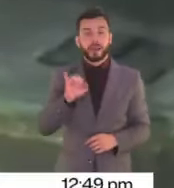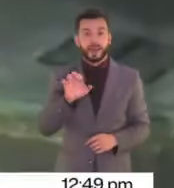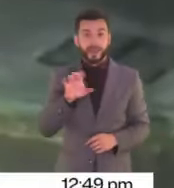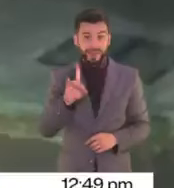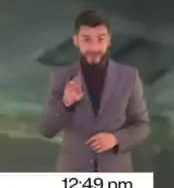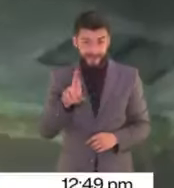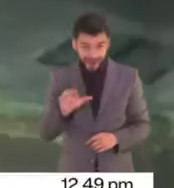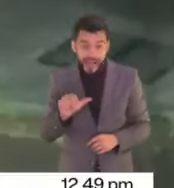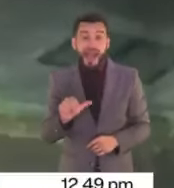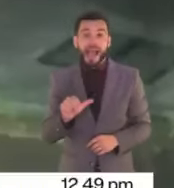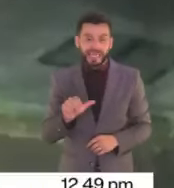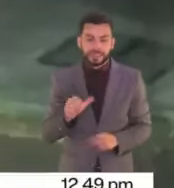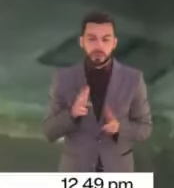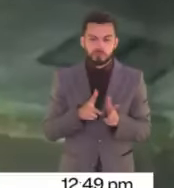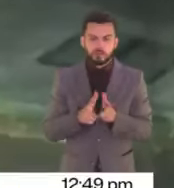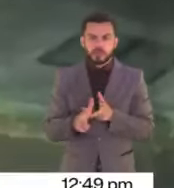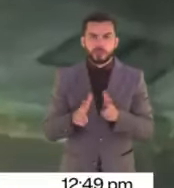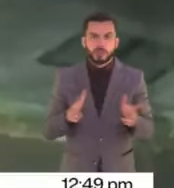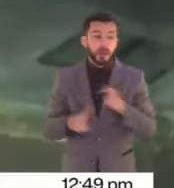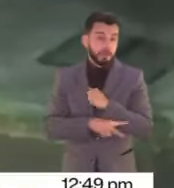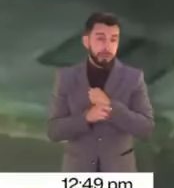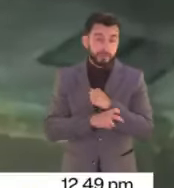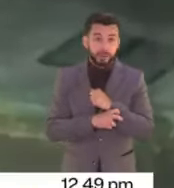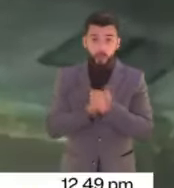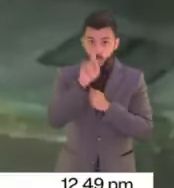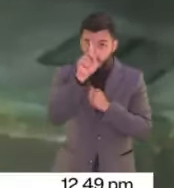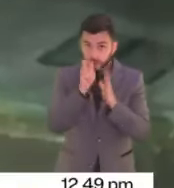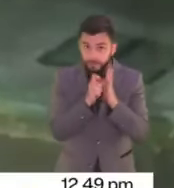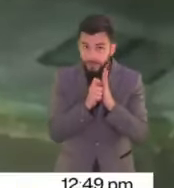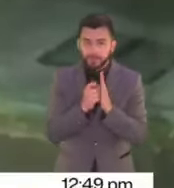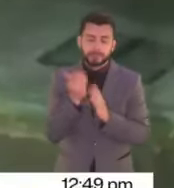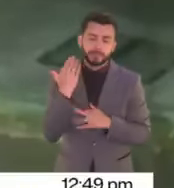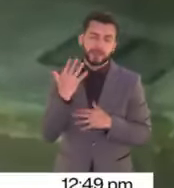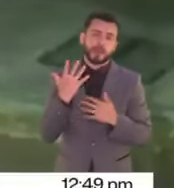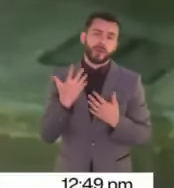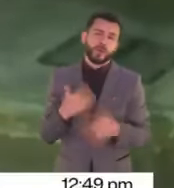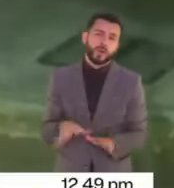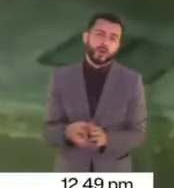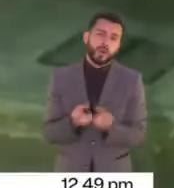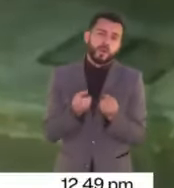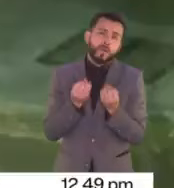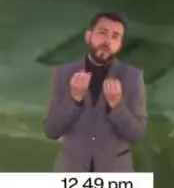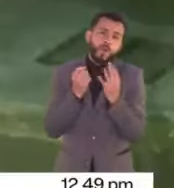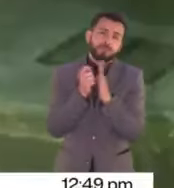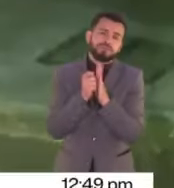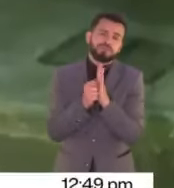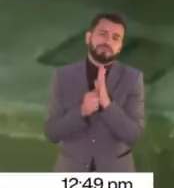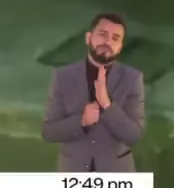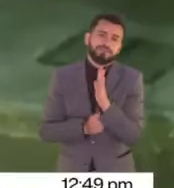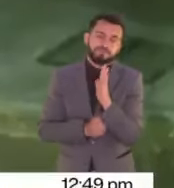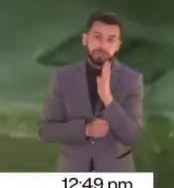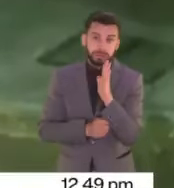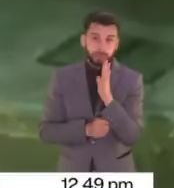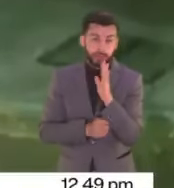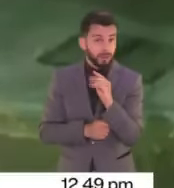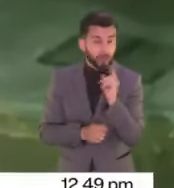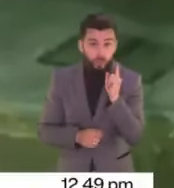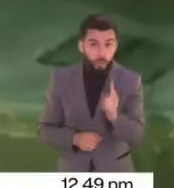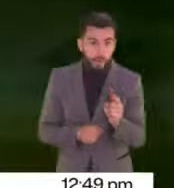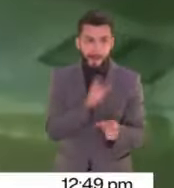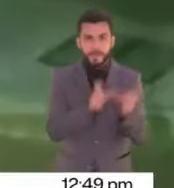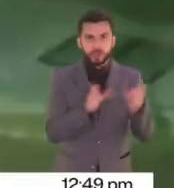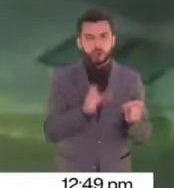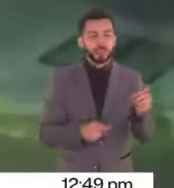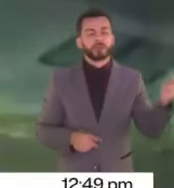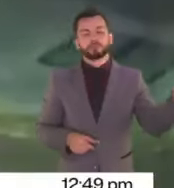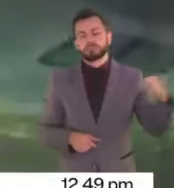caso. Lo que dice la comunidad es que no es el primero que se registra, que han venido ocurriendo ya constantemente, sobre todo con personas que llegan